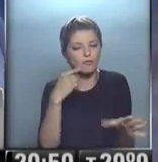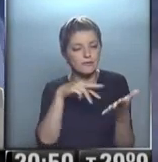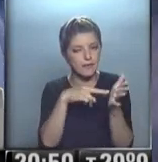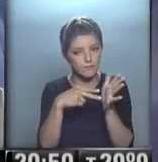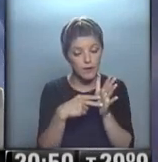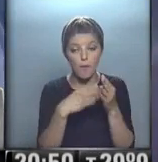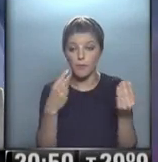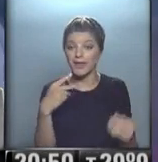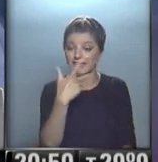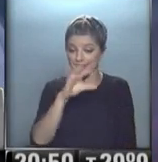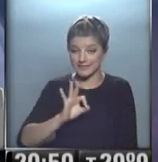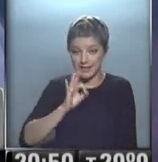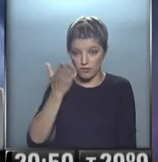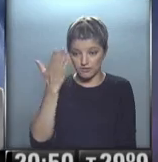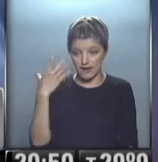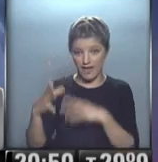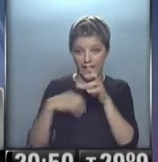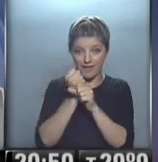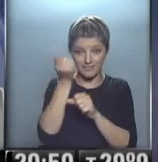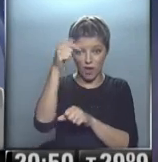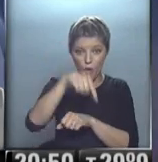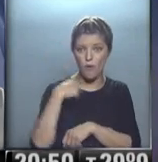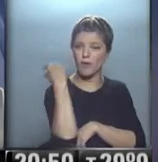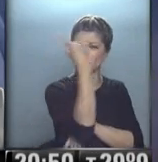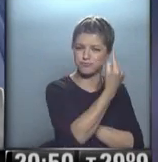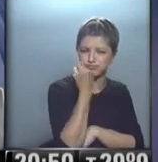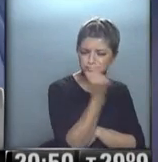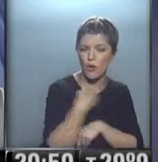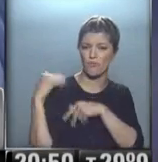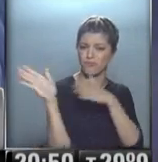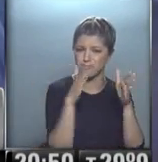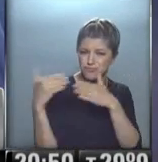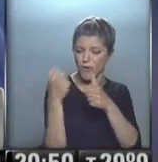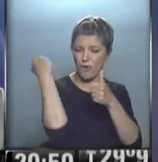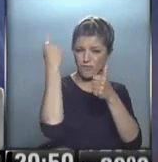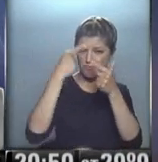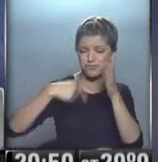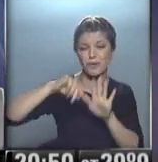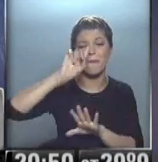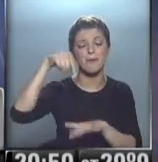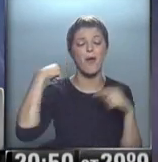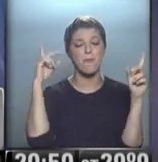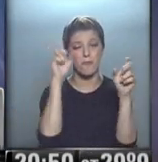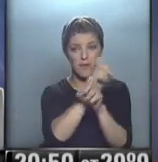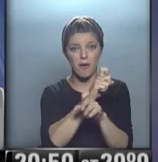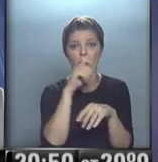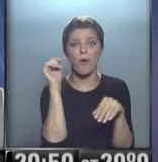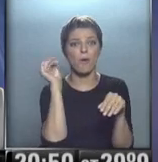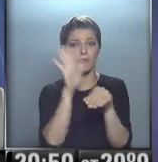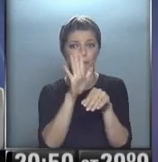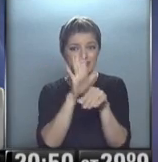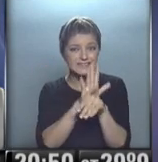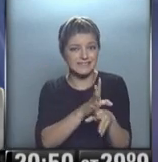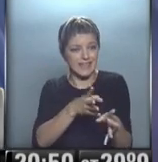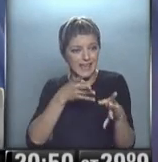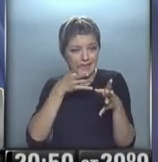que diferentes ciclones, huracanes, azotan a Filipinas. Filipinas está, si uno pensara en una guerra, en el frente, no está en la